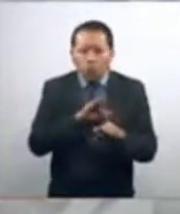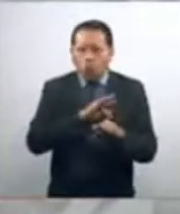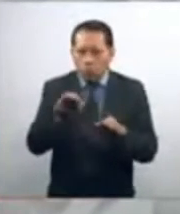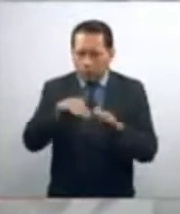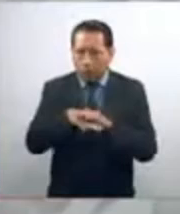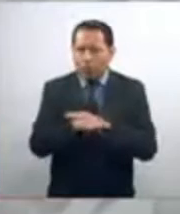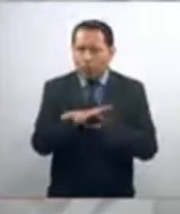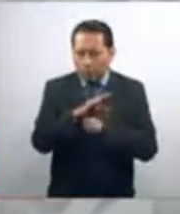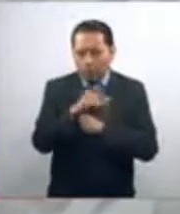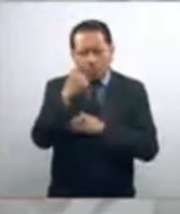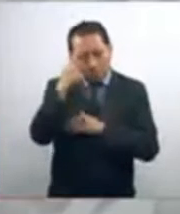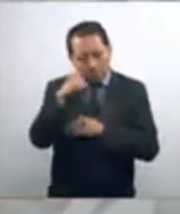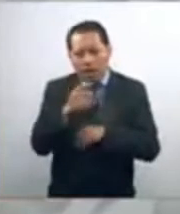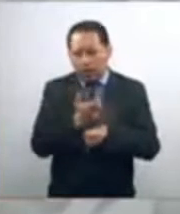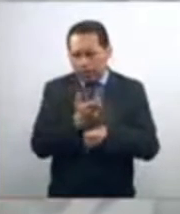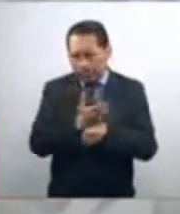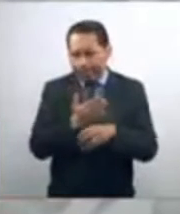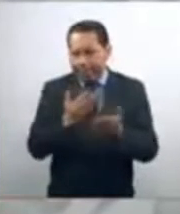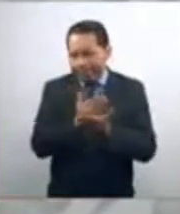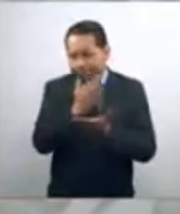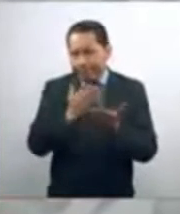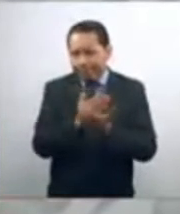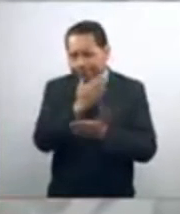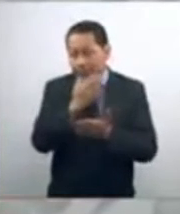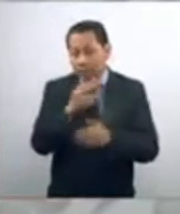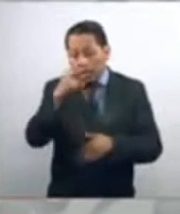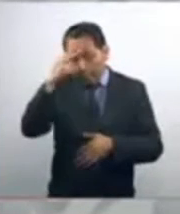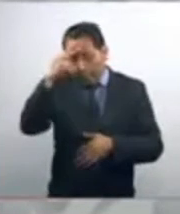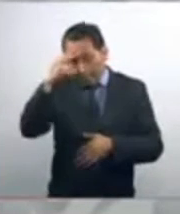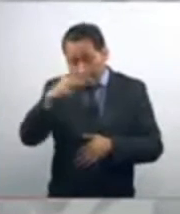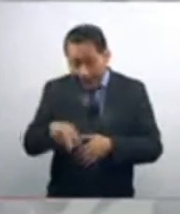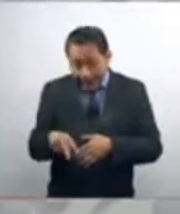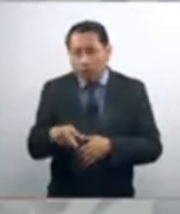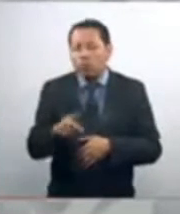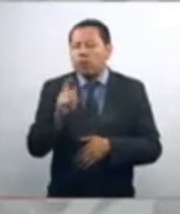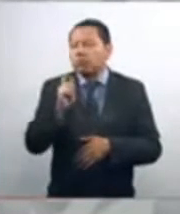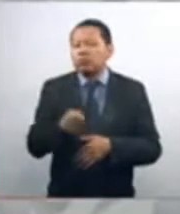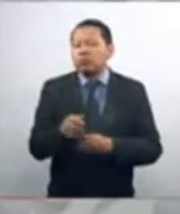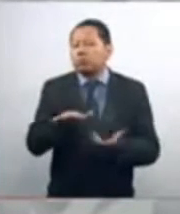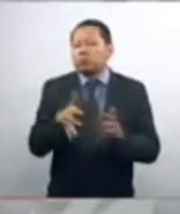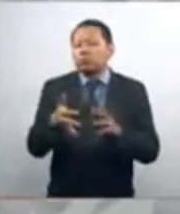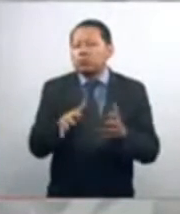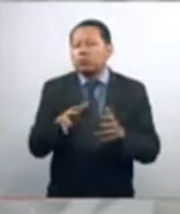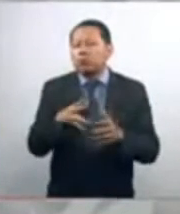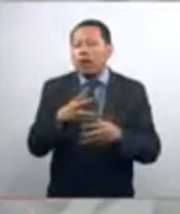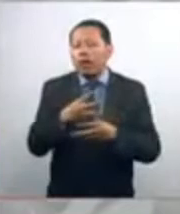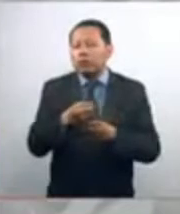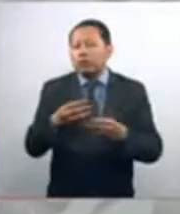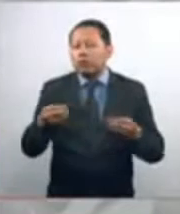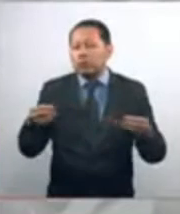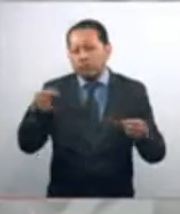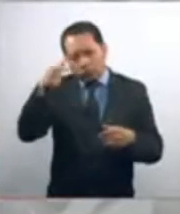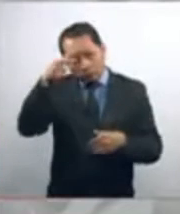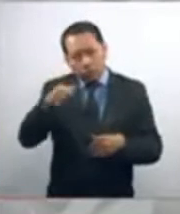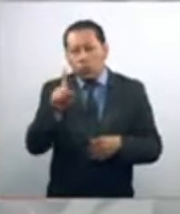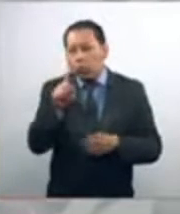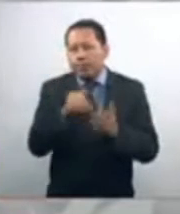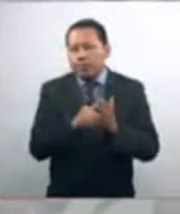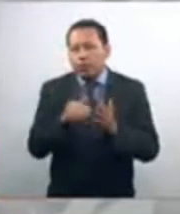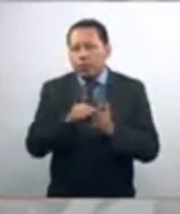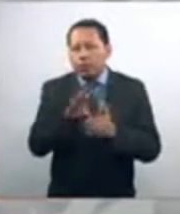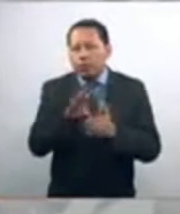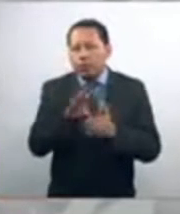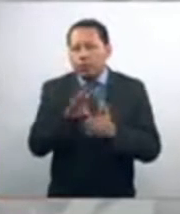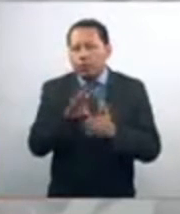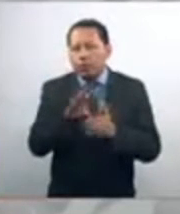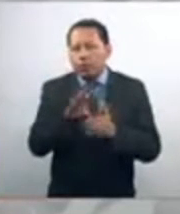hacia territorio estadounidense. México tiene un aproximado de contagios confirmados de